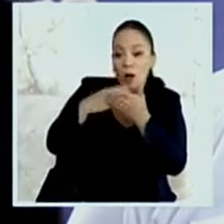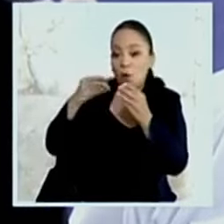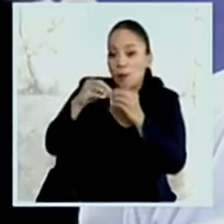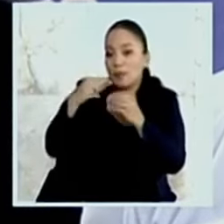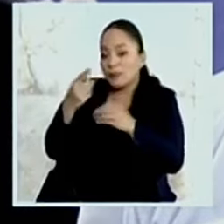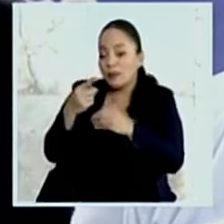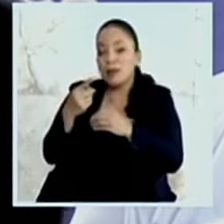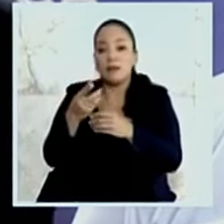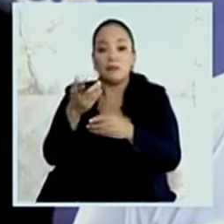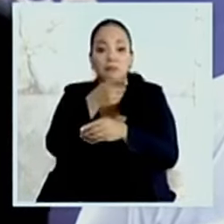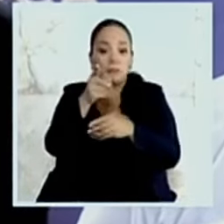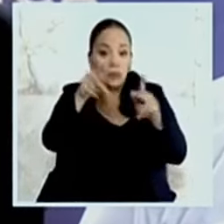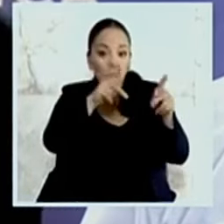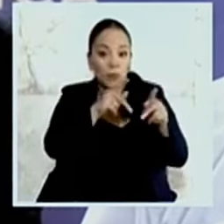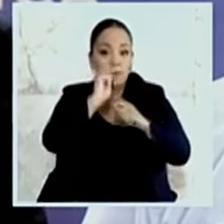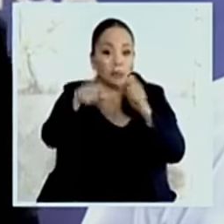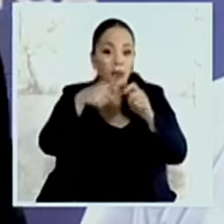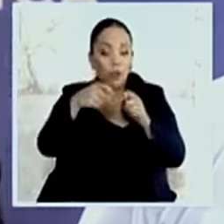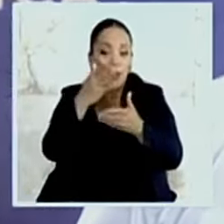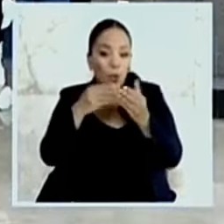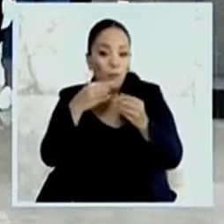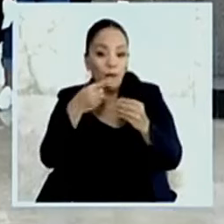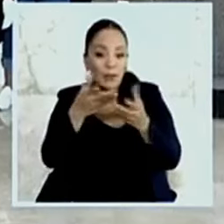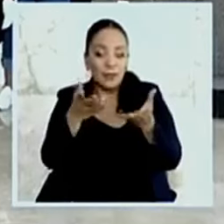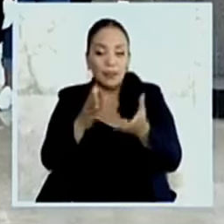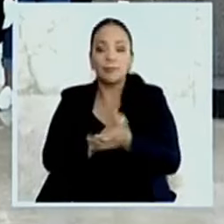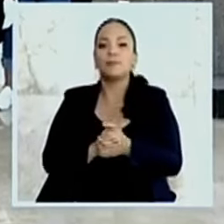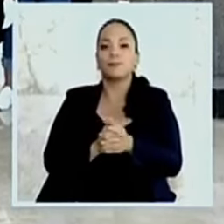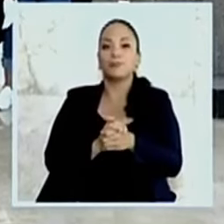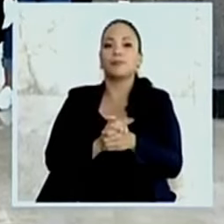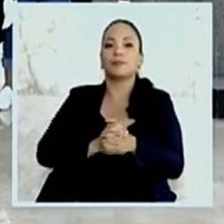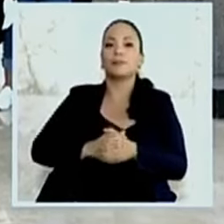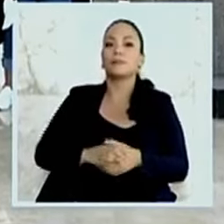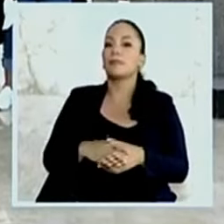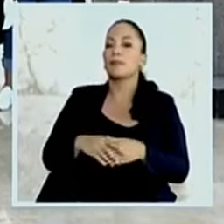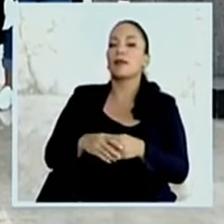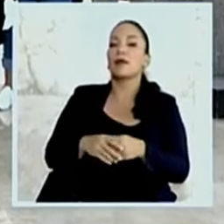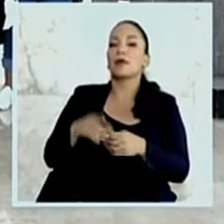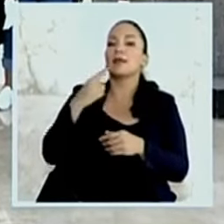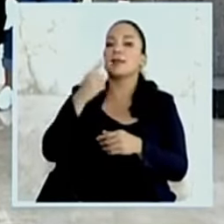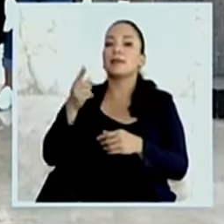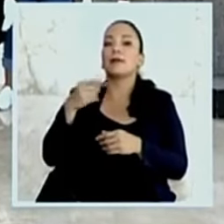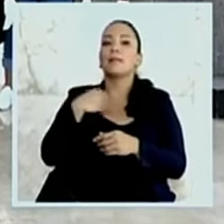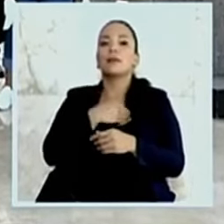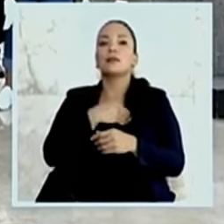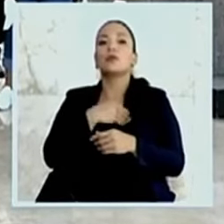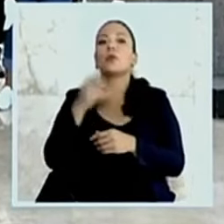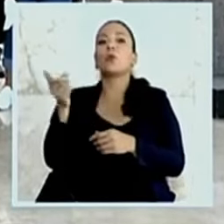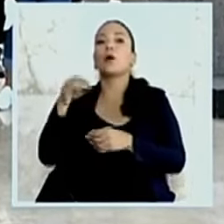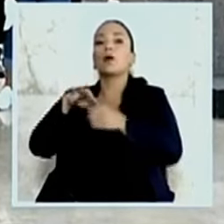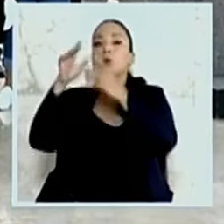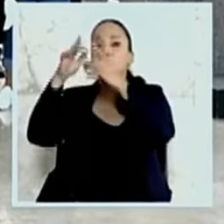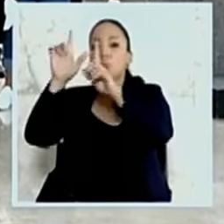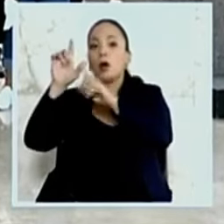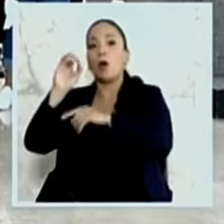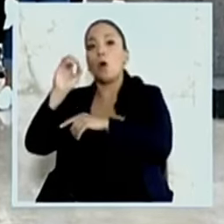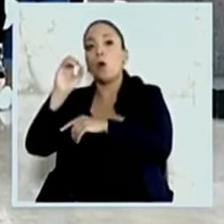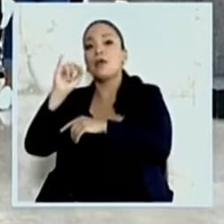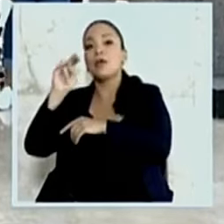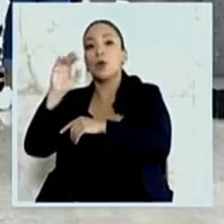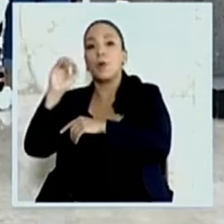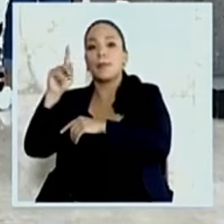sostenible y buena para el ambiente. Eso es lo que yo tengo que decir. No sé si los señores ministros y después los señores pescadores